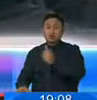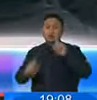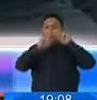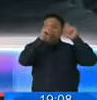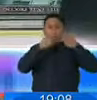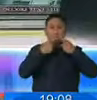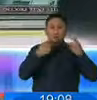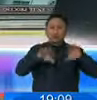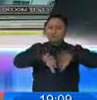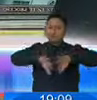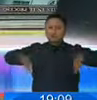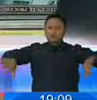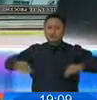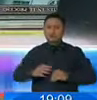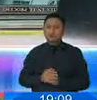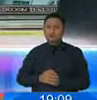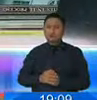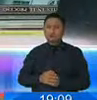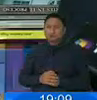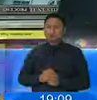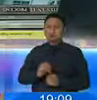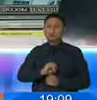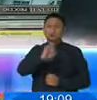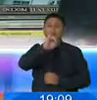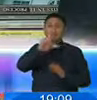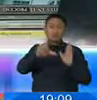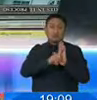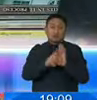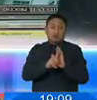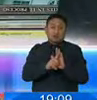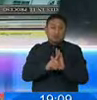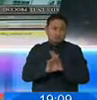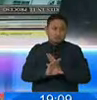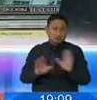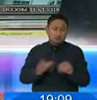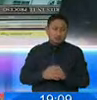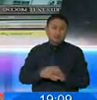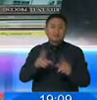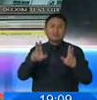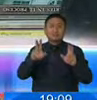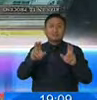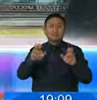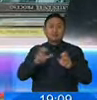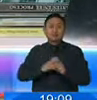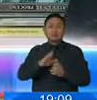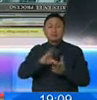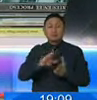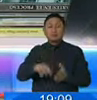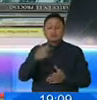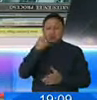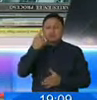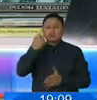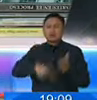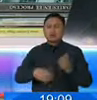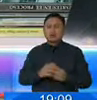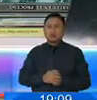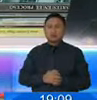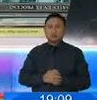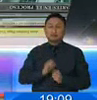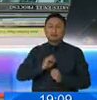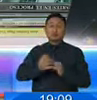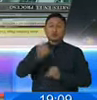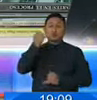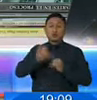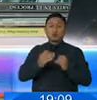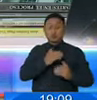consulta popular. No son ilegítimos, porque nadie, como le digo, esto es una cuestión de percepción ciudadana. Que del contundente resultado de ese